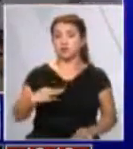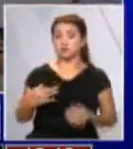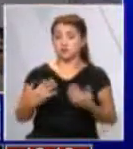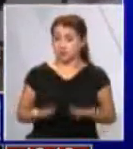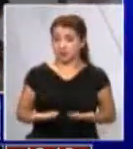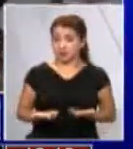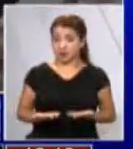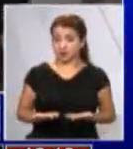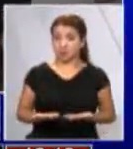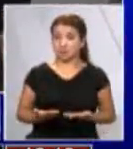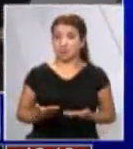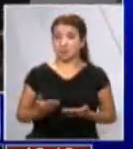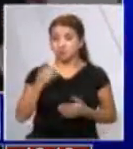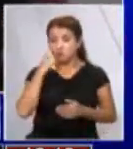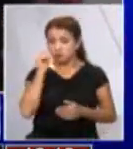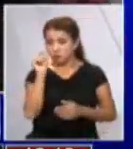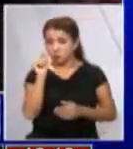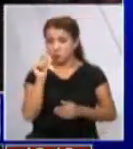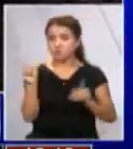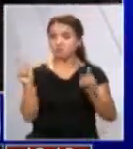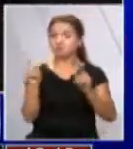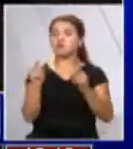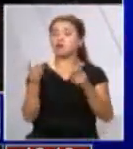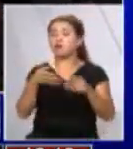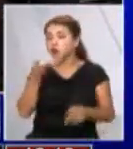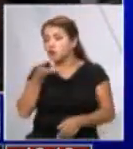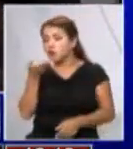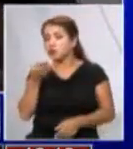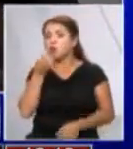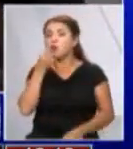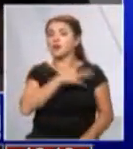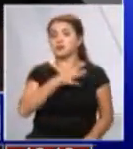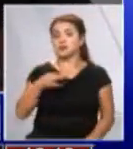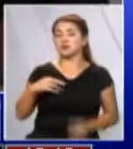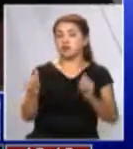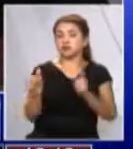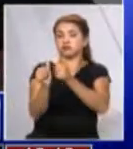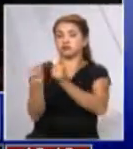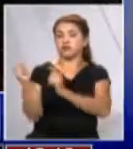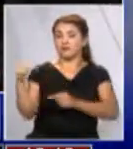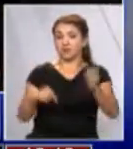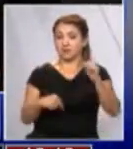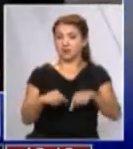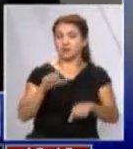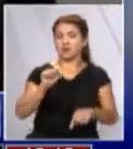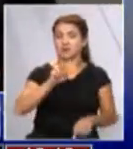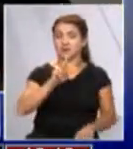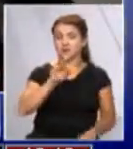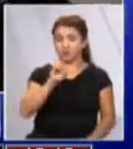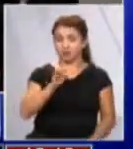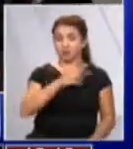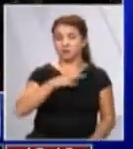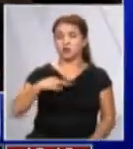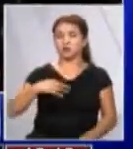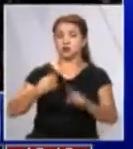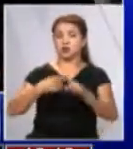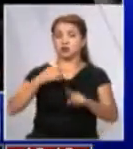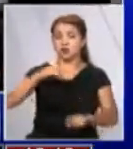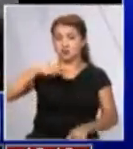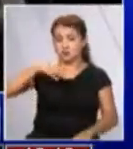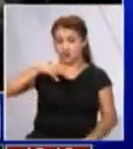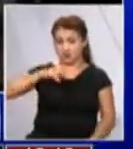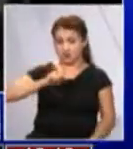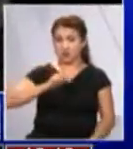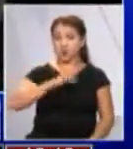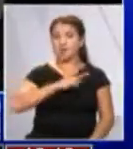este encuentro. Y vamos a hacer un pequeño repaso a cuáles son los ministros asistentes a esta reunión. El ministro Álvaro Elizalde, la ministra Jimena Rincón,